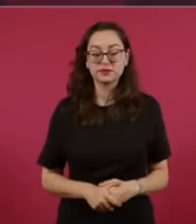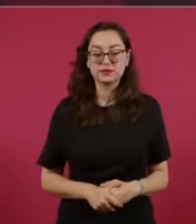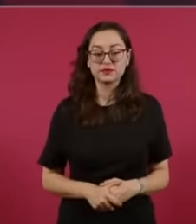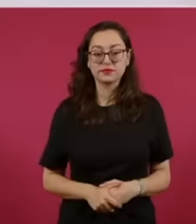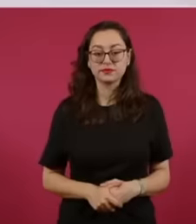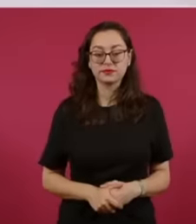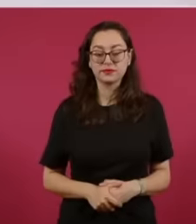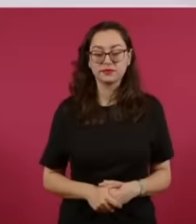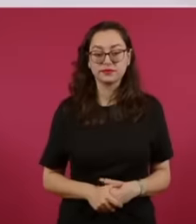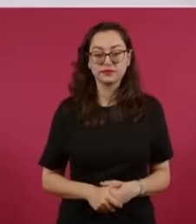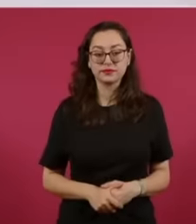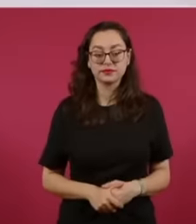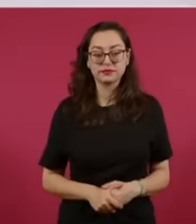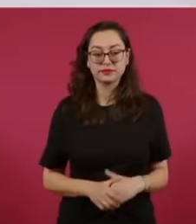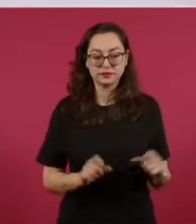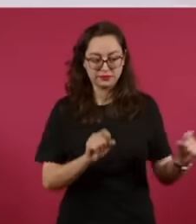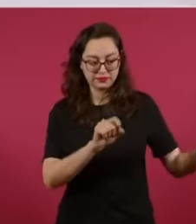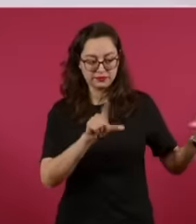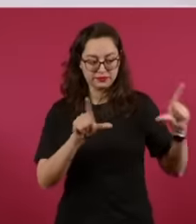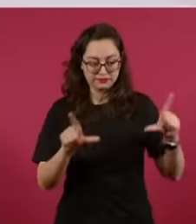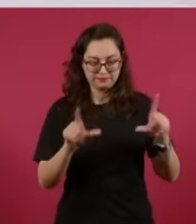A ver, pero vamos a ponerlo.